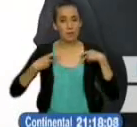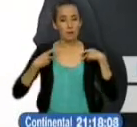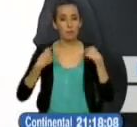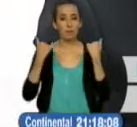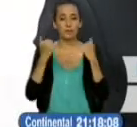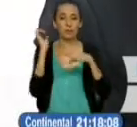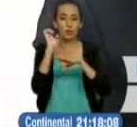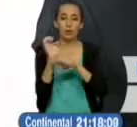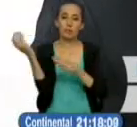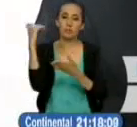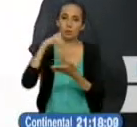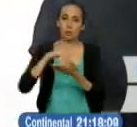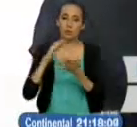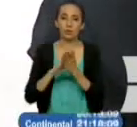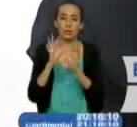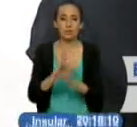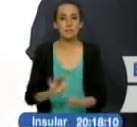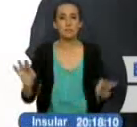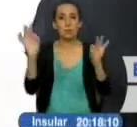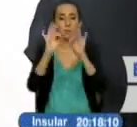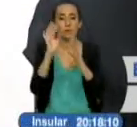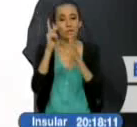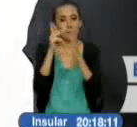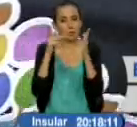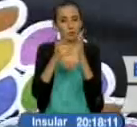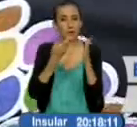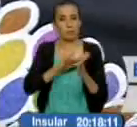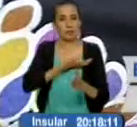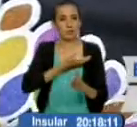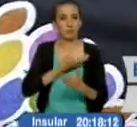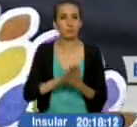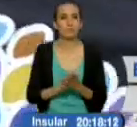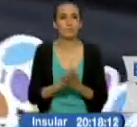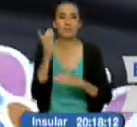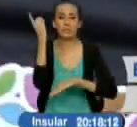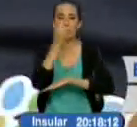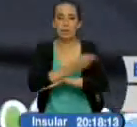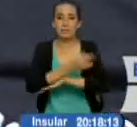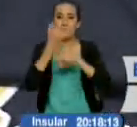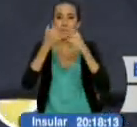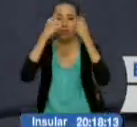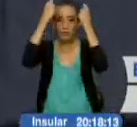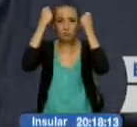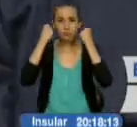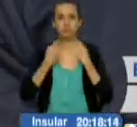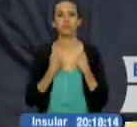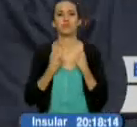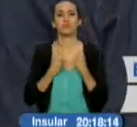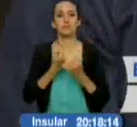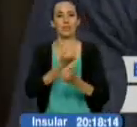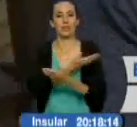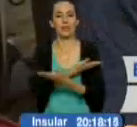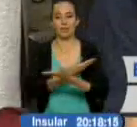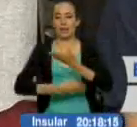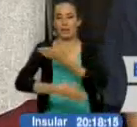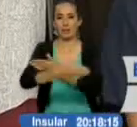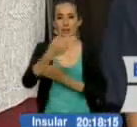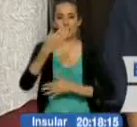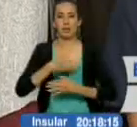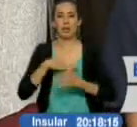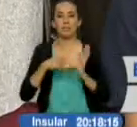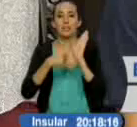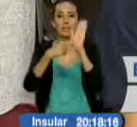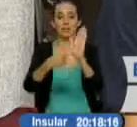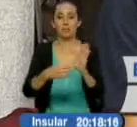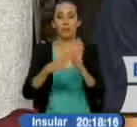ecuatorianos nuevamente es lo fundamental de este programa Las Manuelas. Este día ya se pusieron la camiseta azul, símbolo de este programa solidario que revive